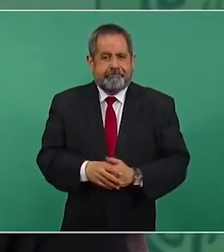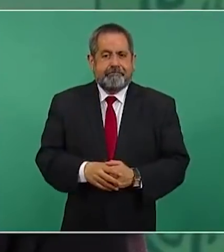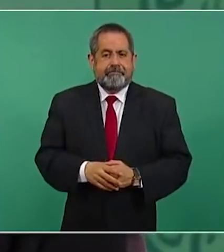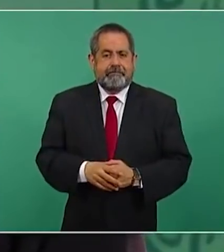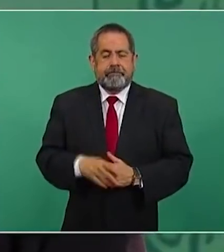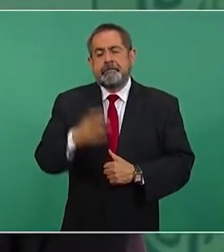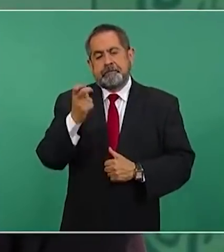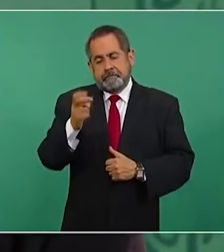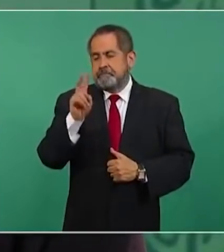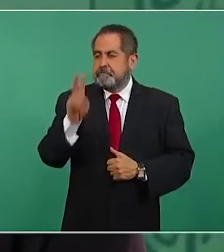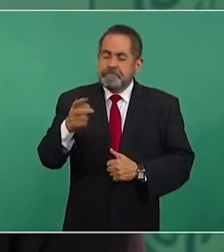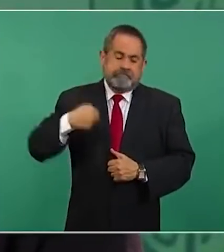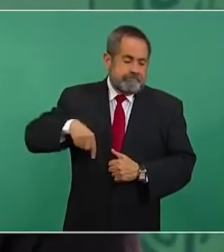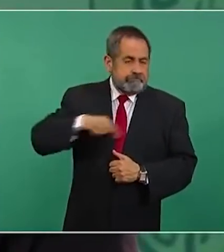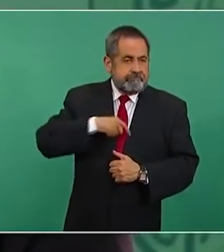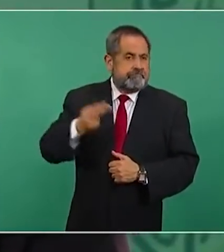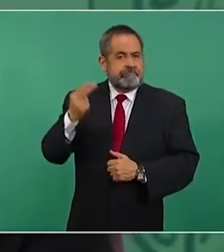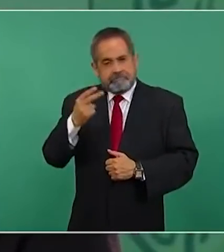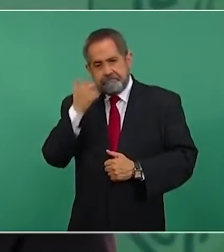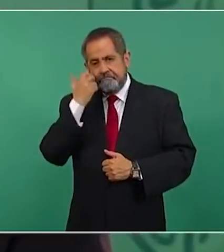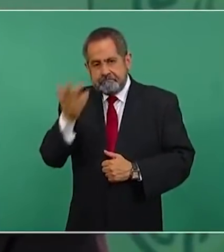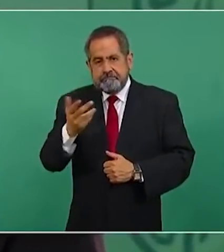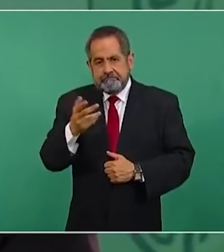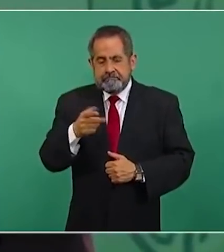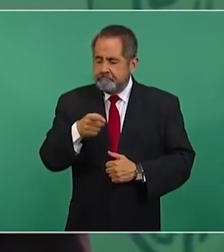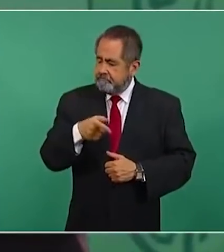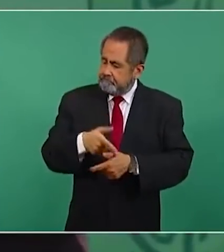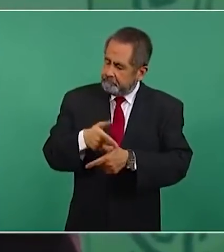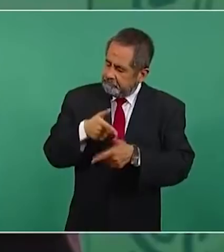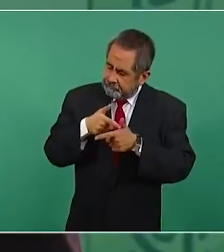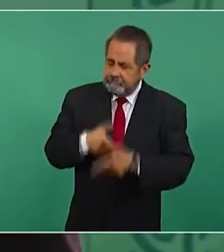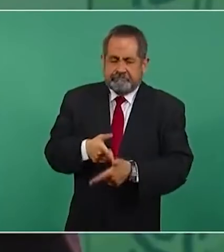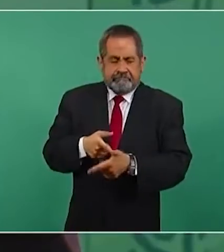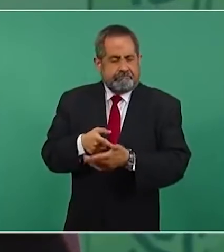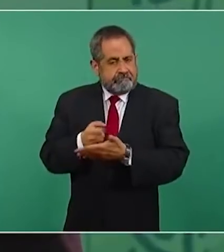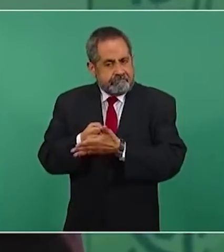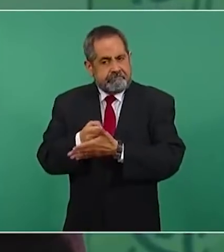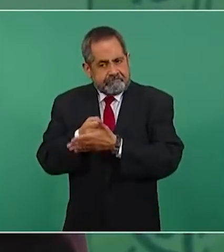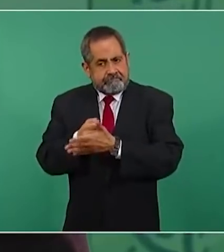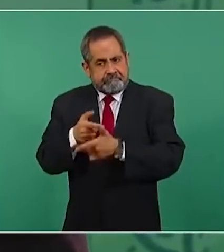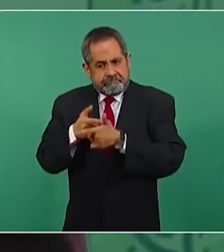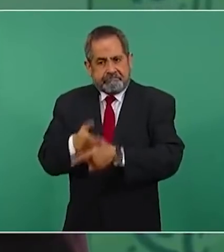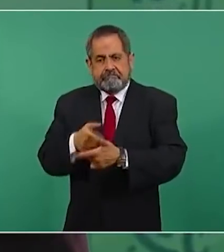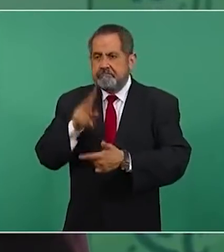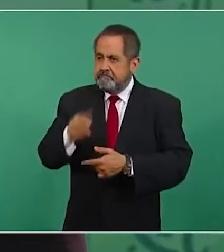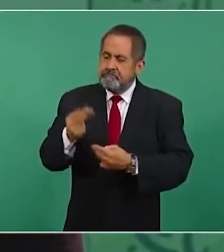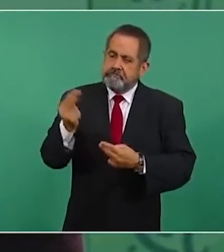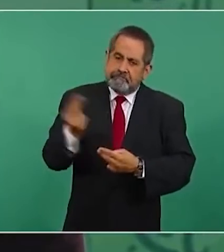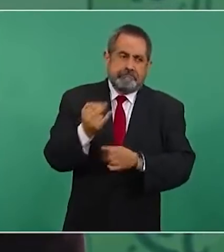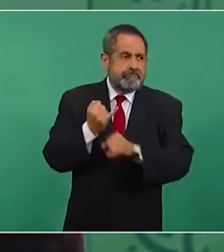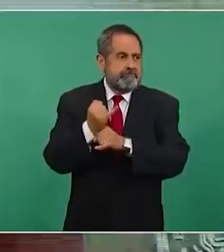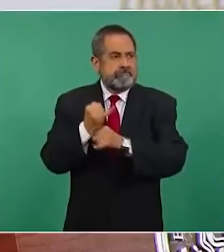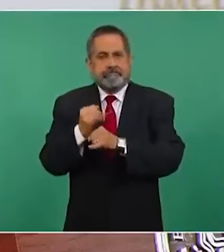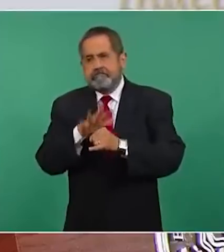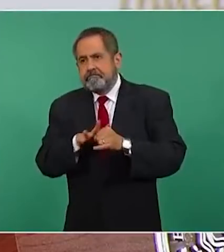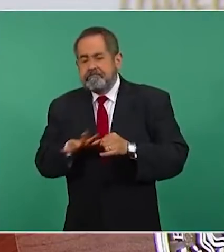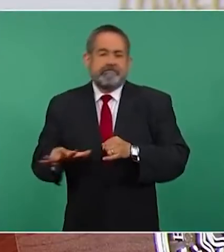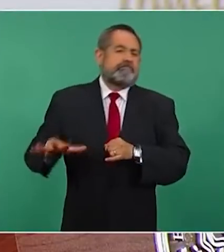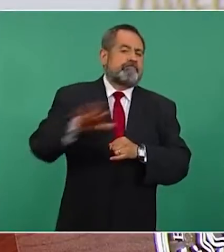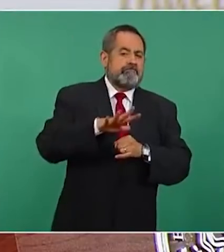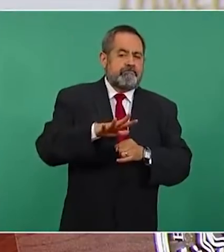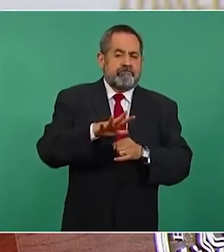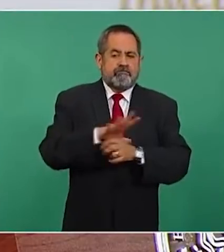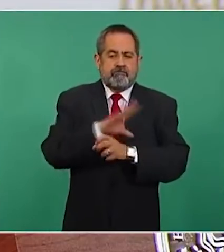entonces nosotros no vamos a quitar el dedo del renglón porque necesitamos que